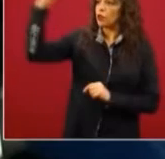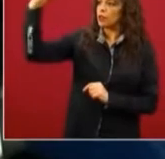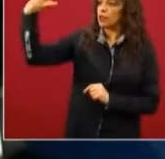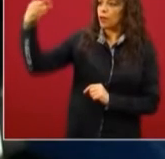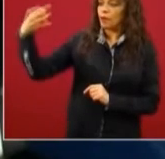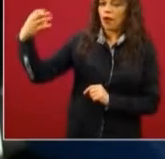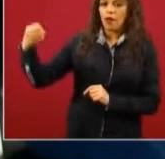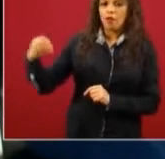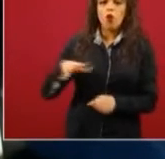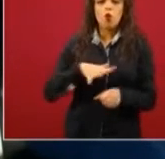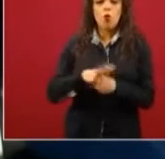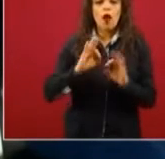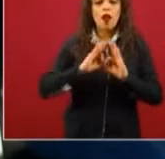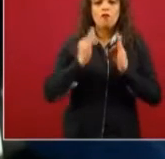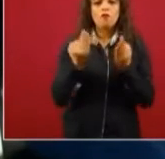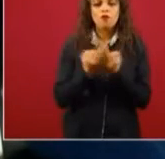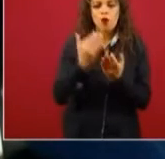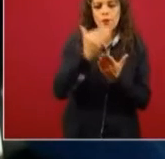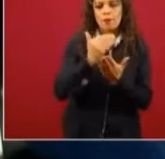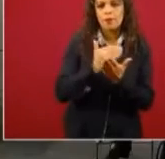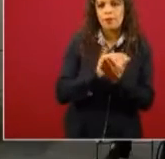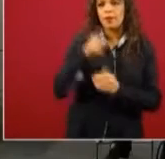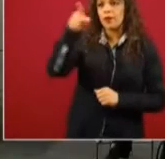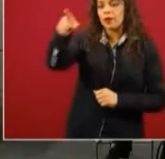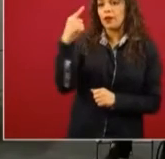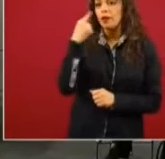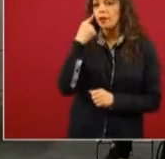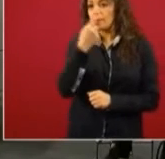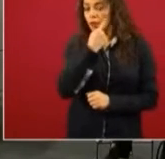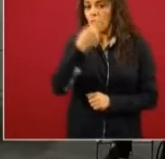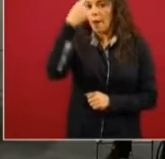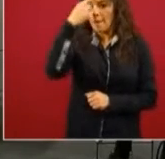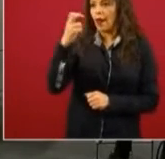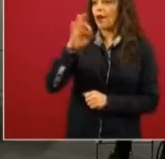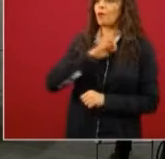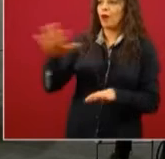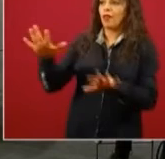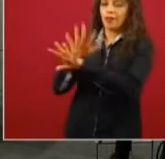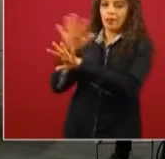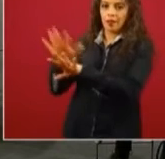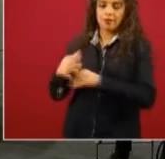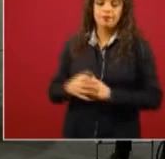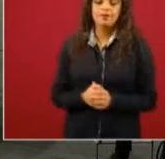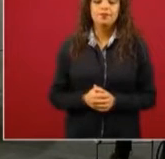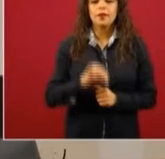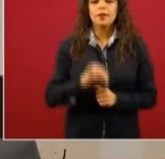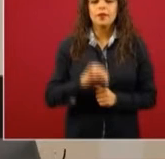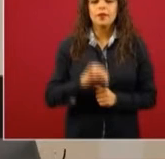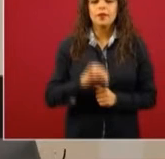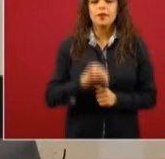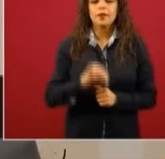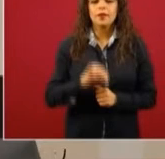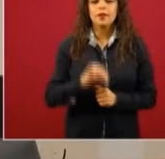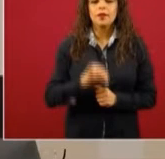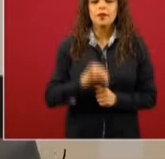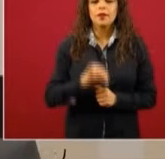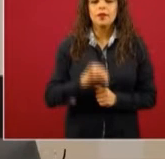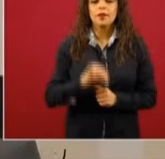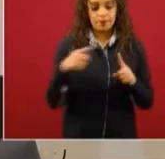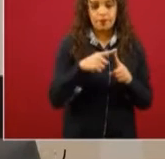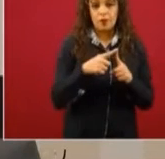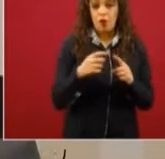entropía, función generadora de momentos y la función característica. Hoy, en estos tiempos del COVID, tenemos